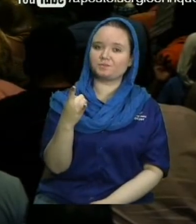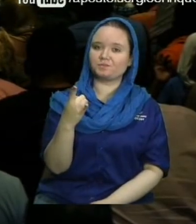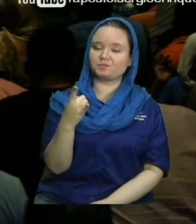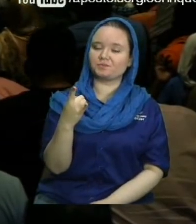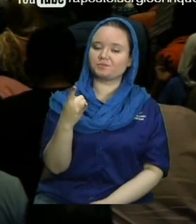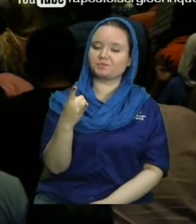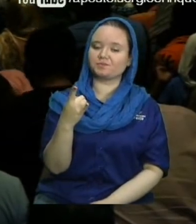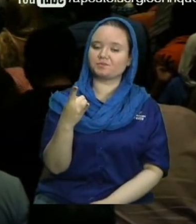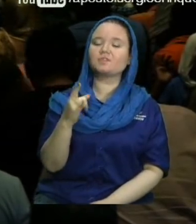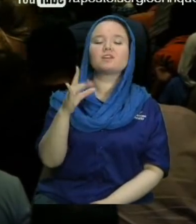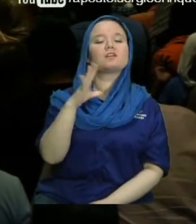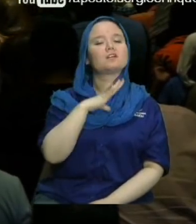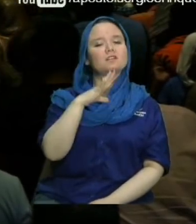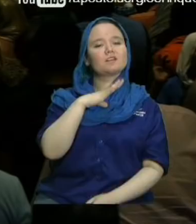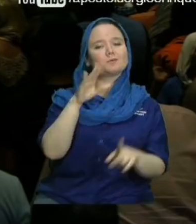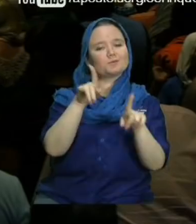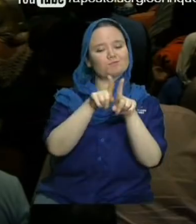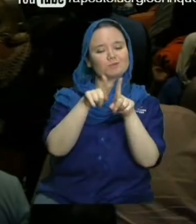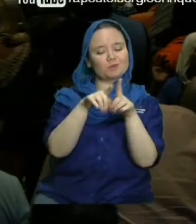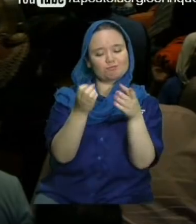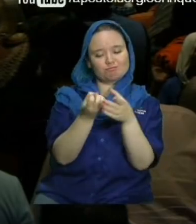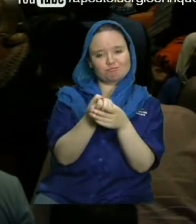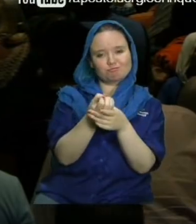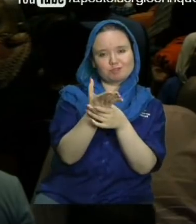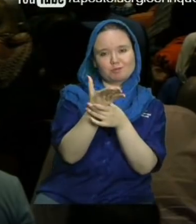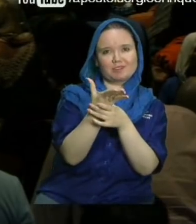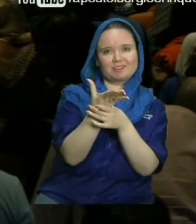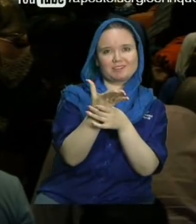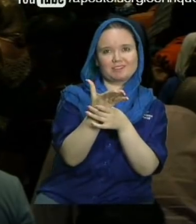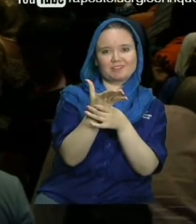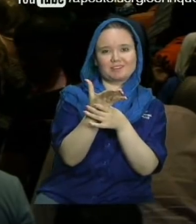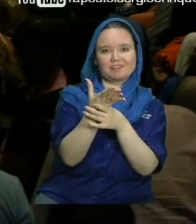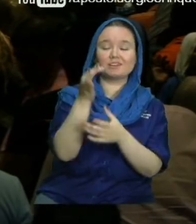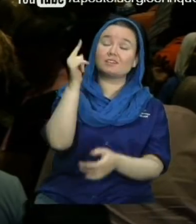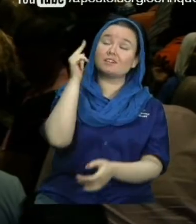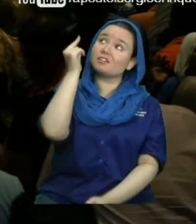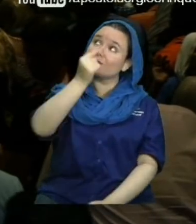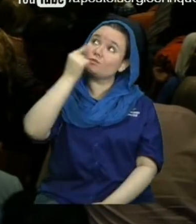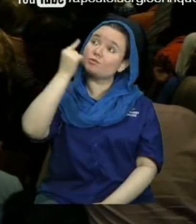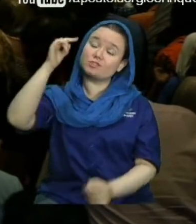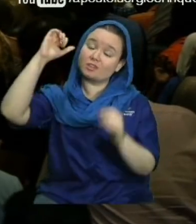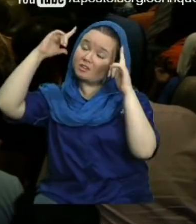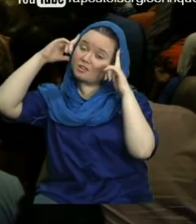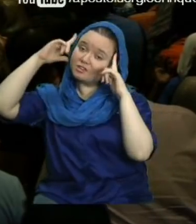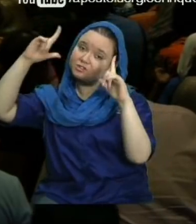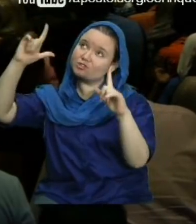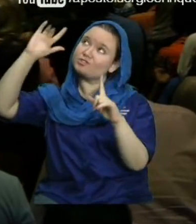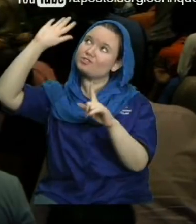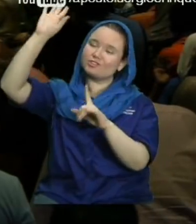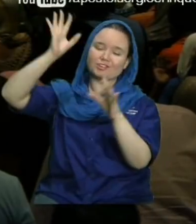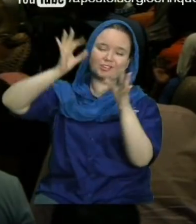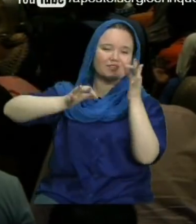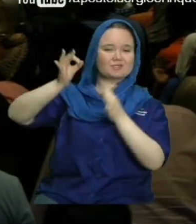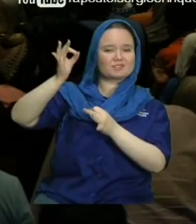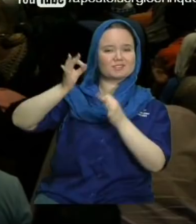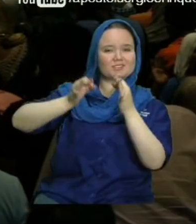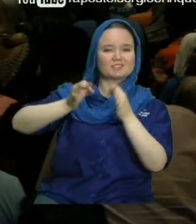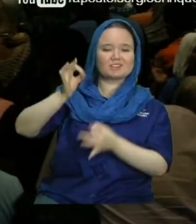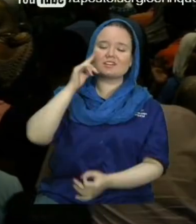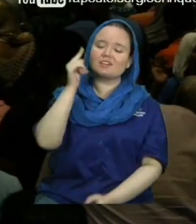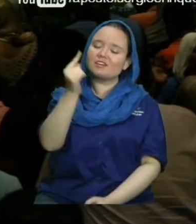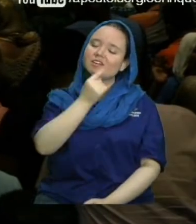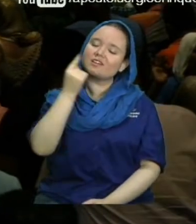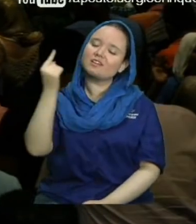que seamos esa plantita que busca el sol, al sol de justicia, que busca el